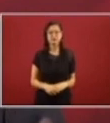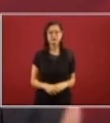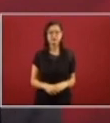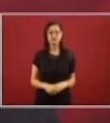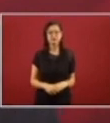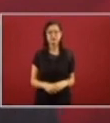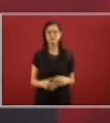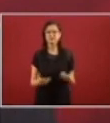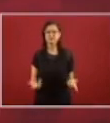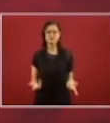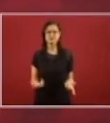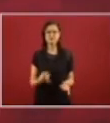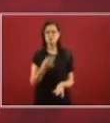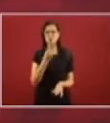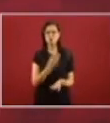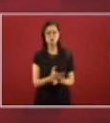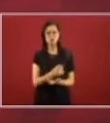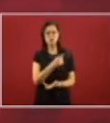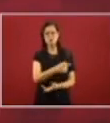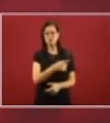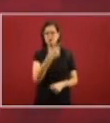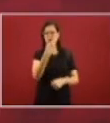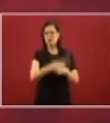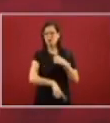se hacen daño,